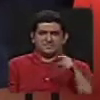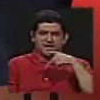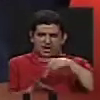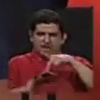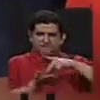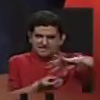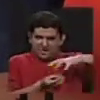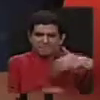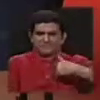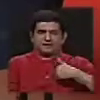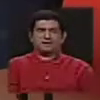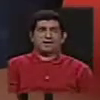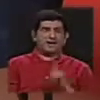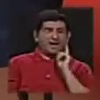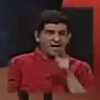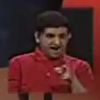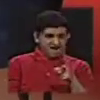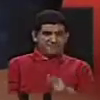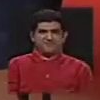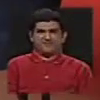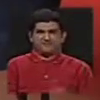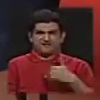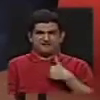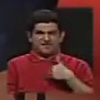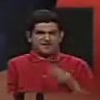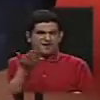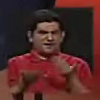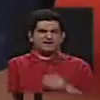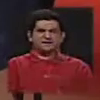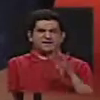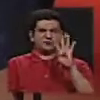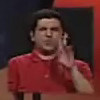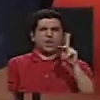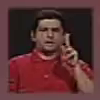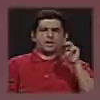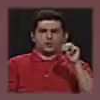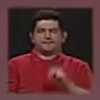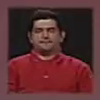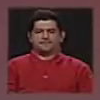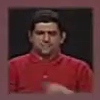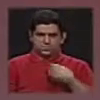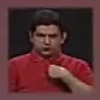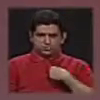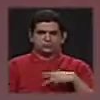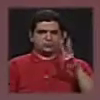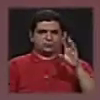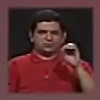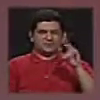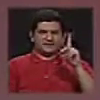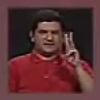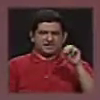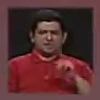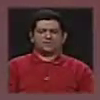Naranjo, y ahí, bueno, ahí hay que unos 4 kilómetros. Si yo voy a 60 kilómetros por